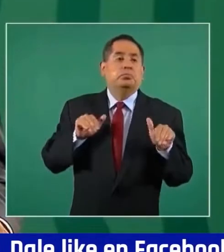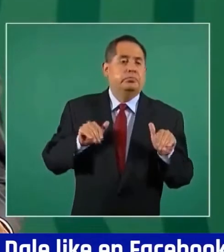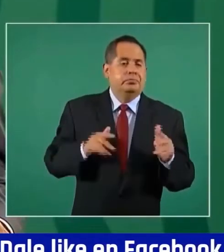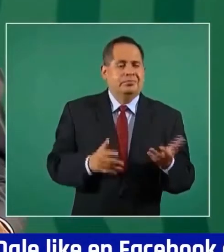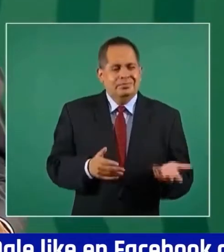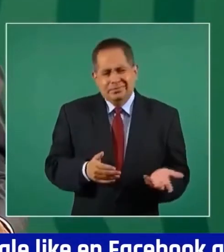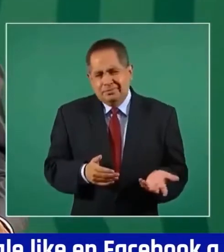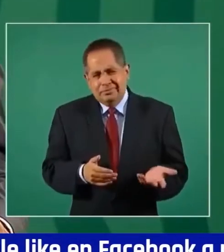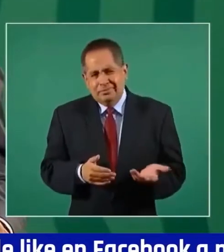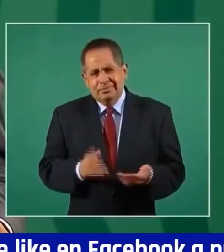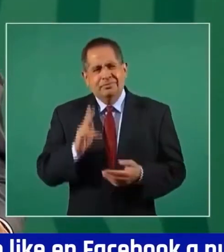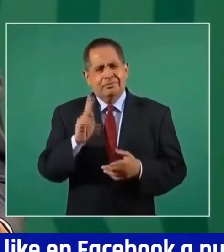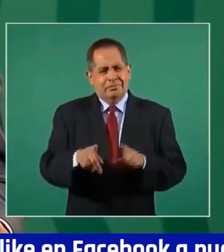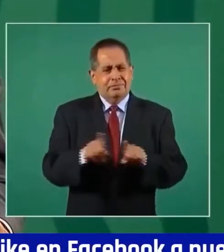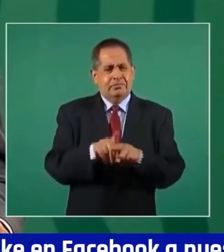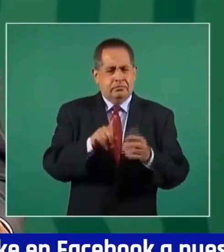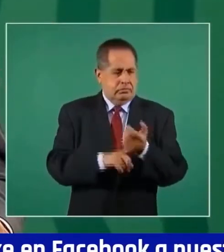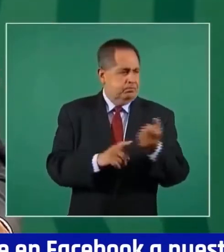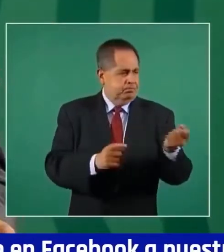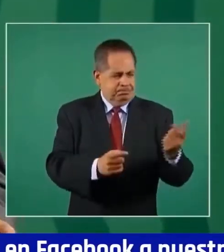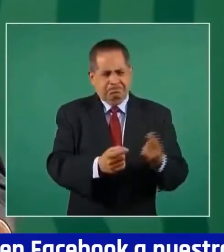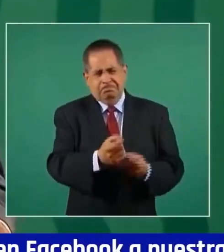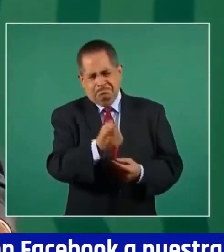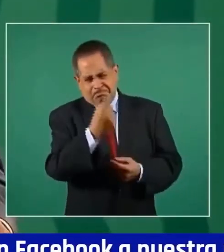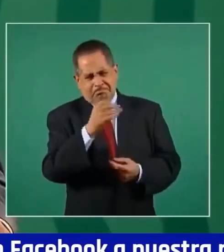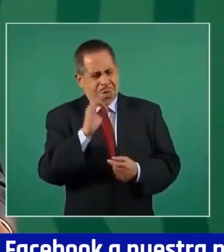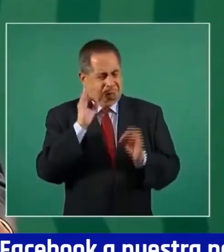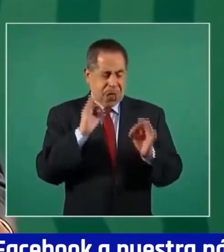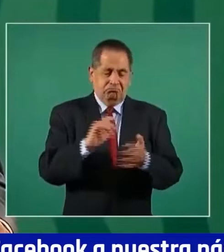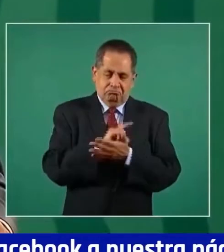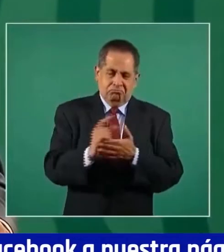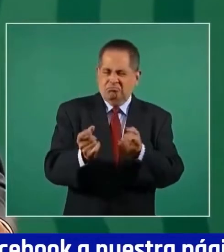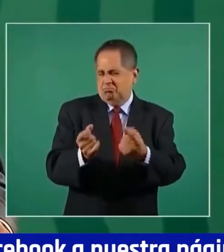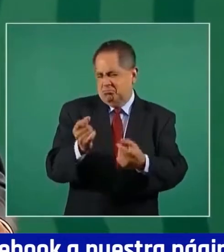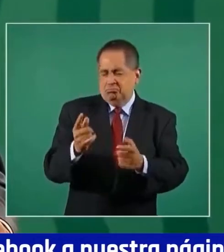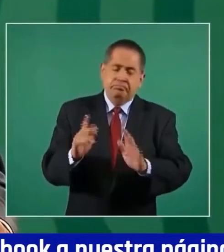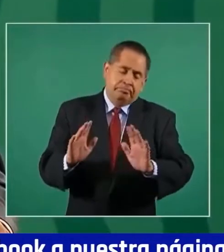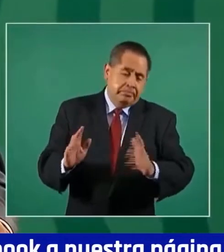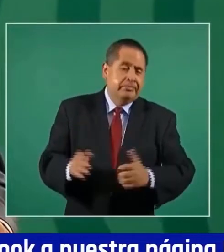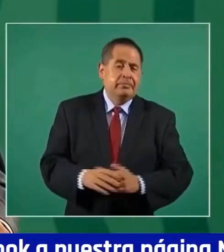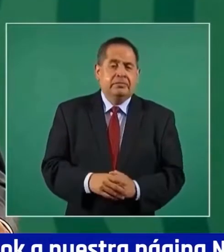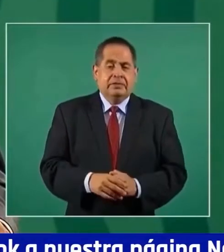desde luego, como siempre lo digo, con honrosas excepciones,